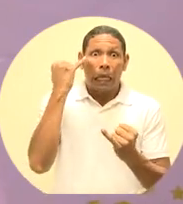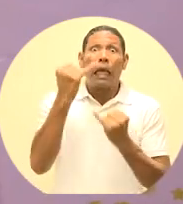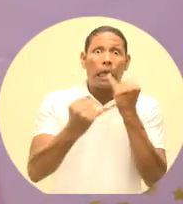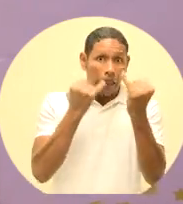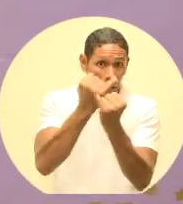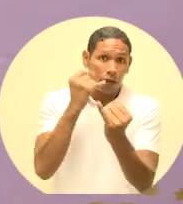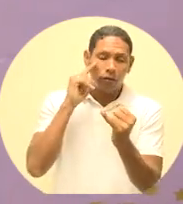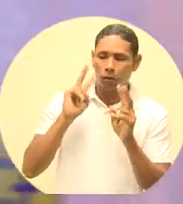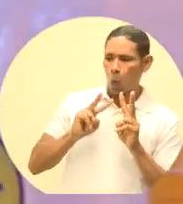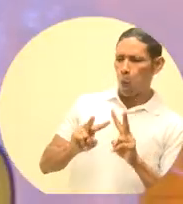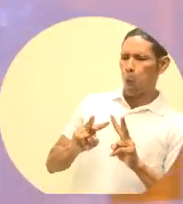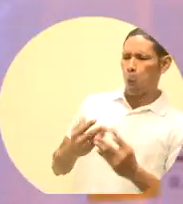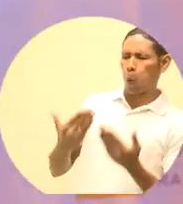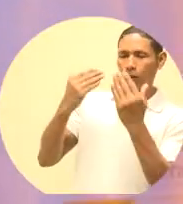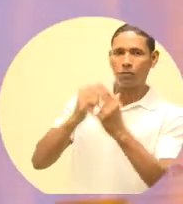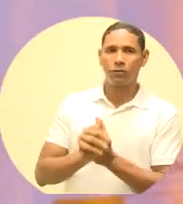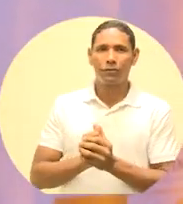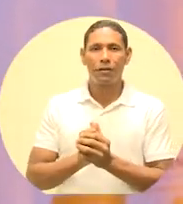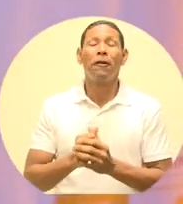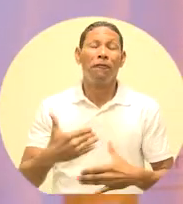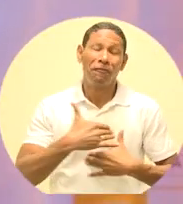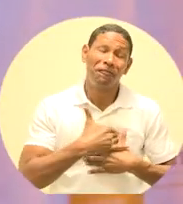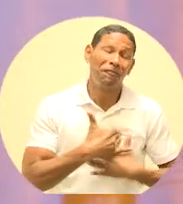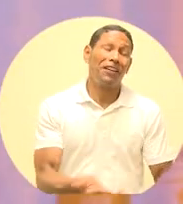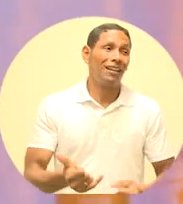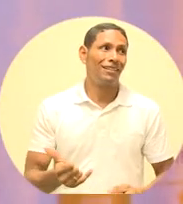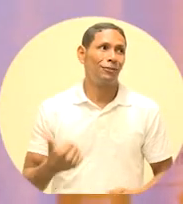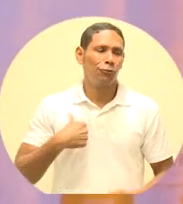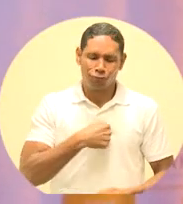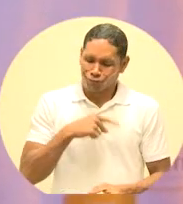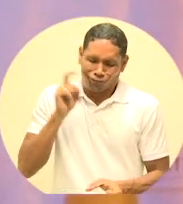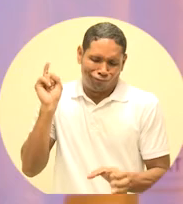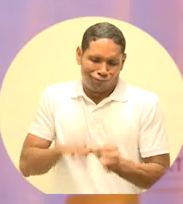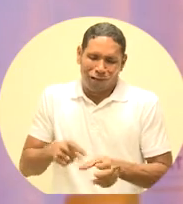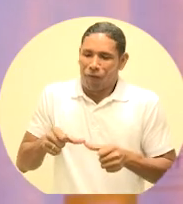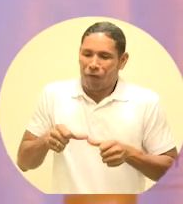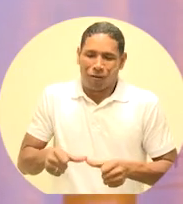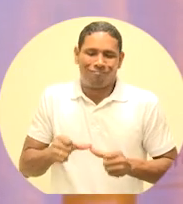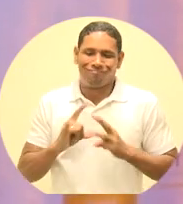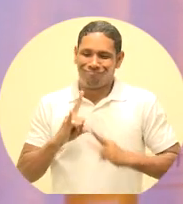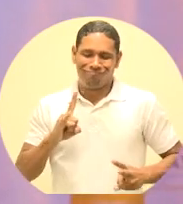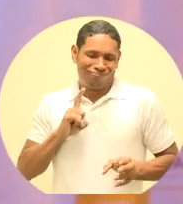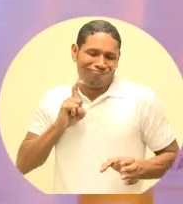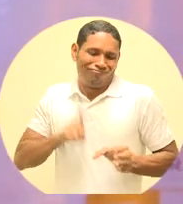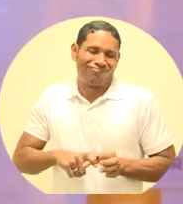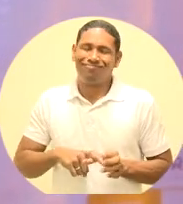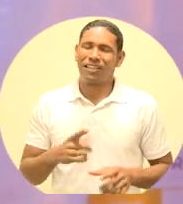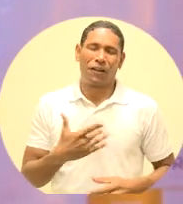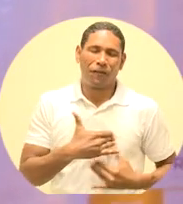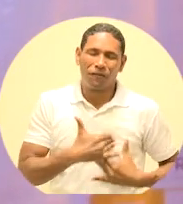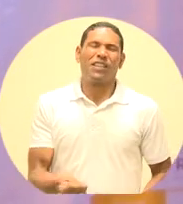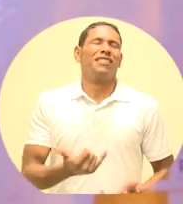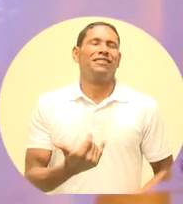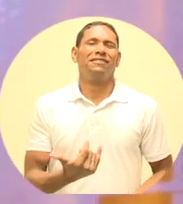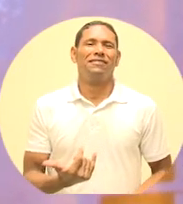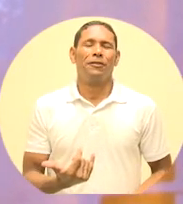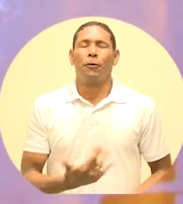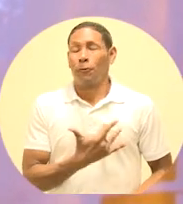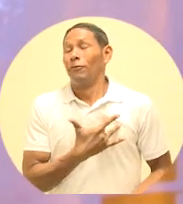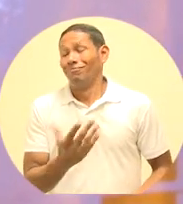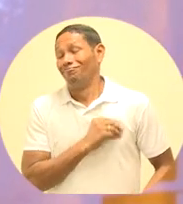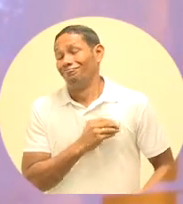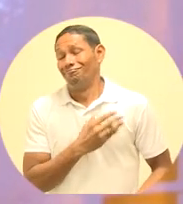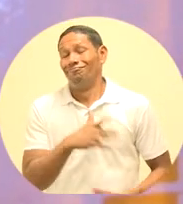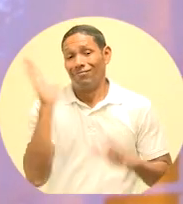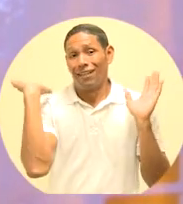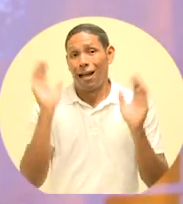descollando a nivel internacional. Felicidad, porque uno nunca deja de ser parte de la universidad y esto le genera a